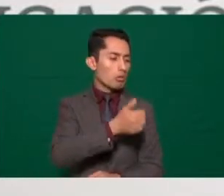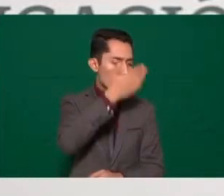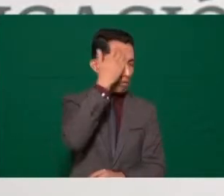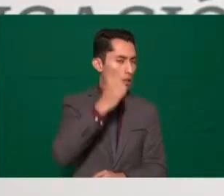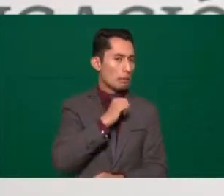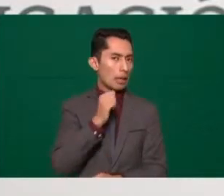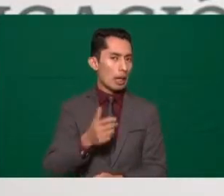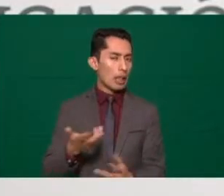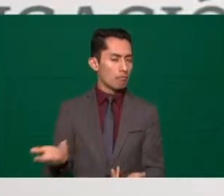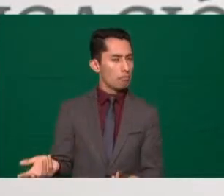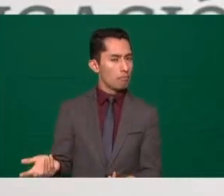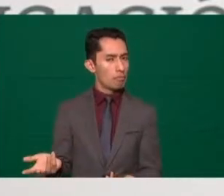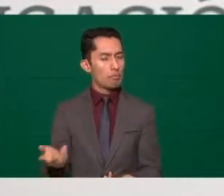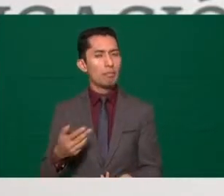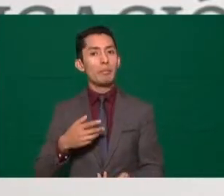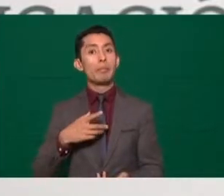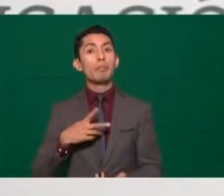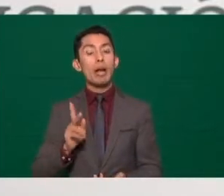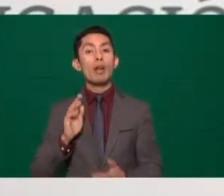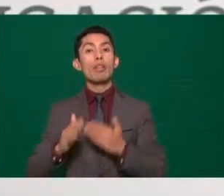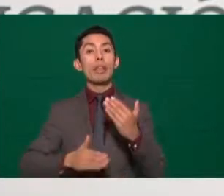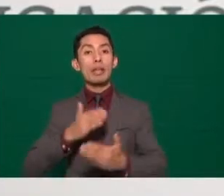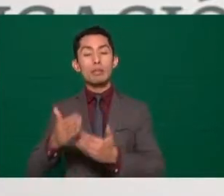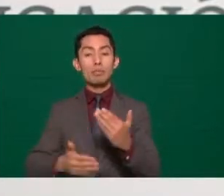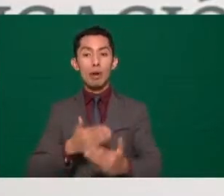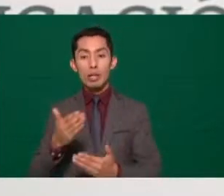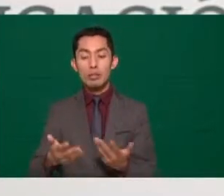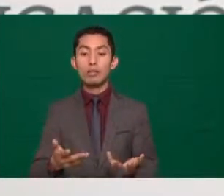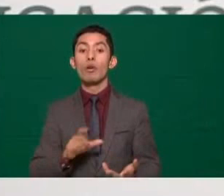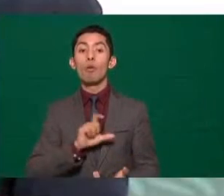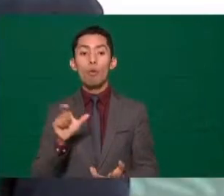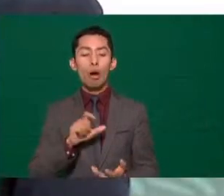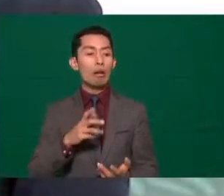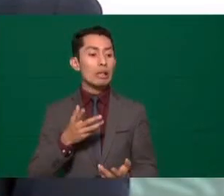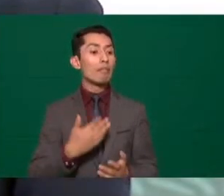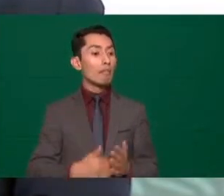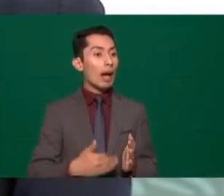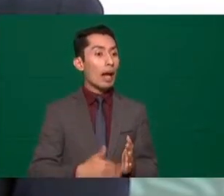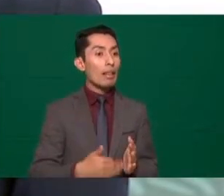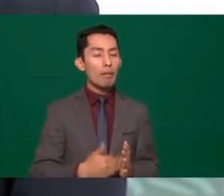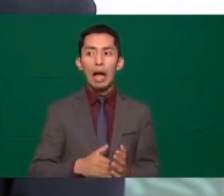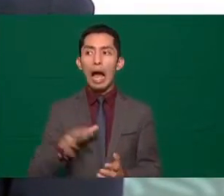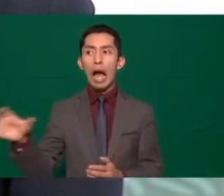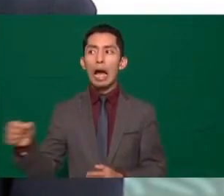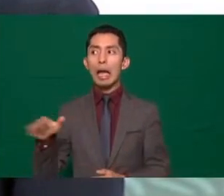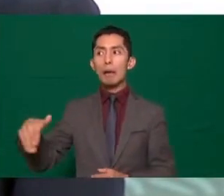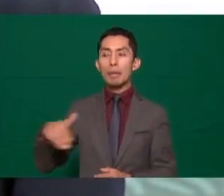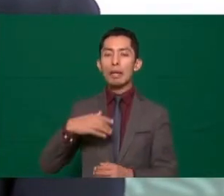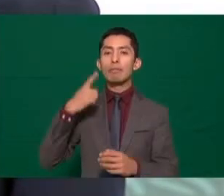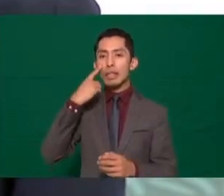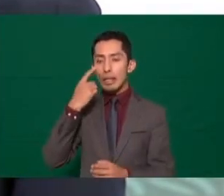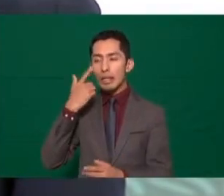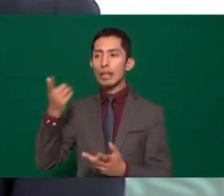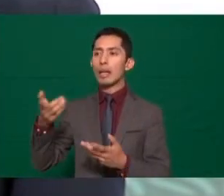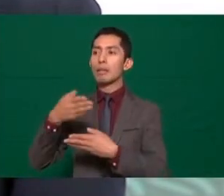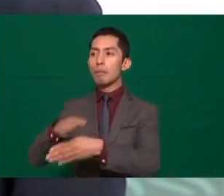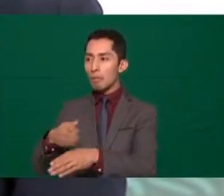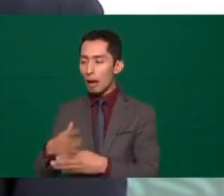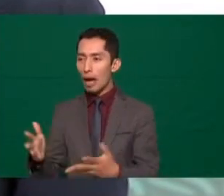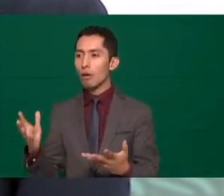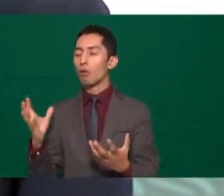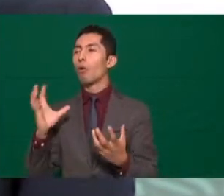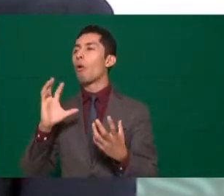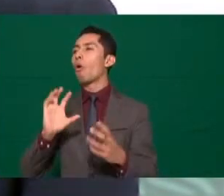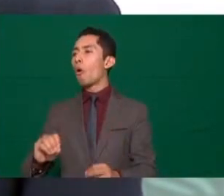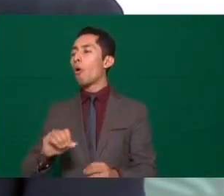se requería, utilizaban al Estado para rescatar las instituciones financieras, los bancos, las